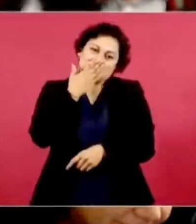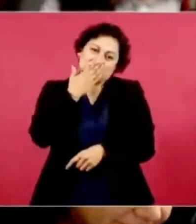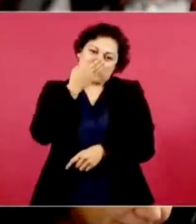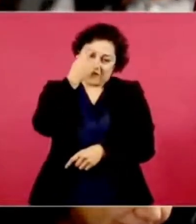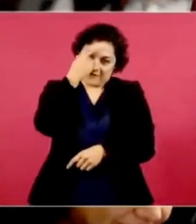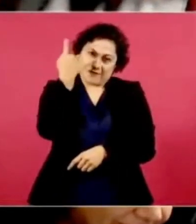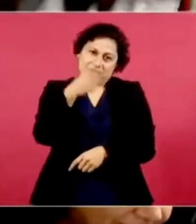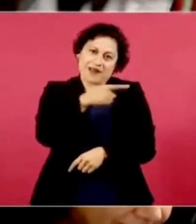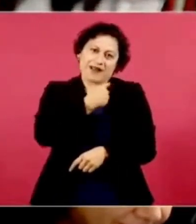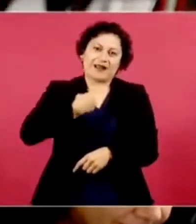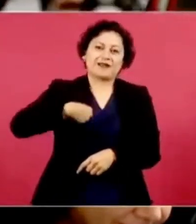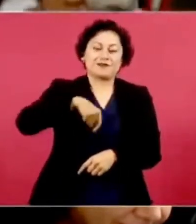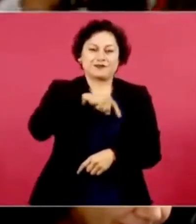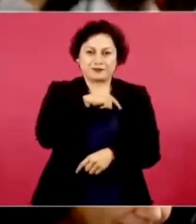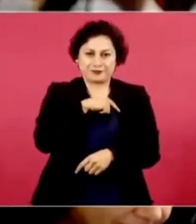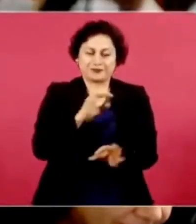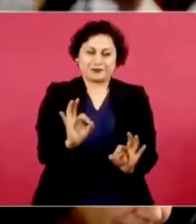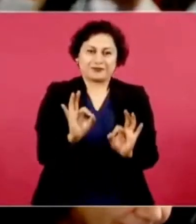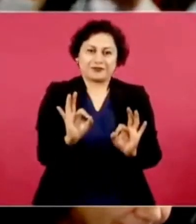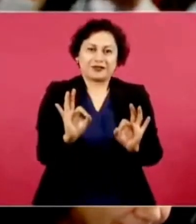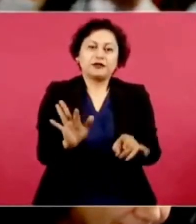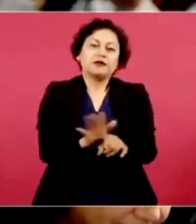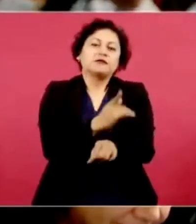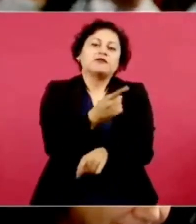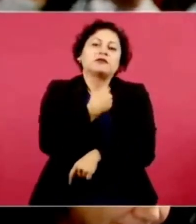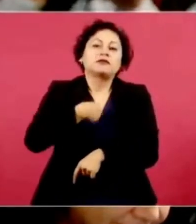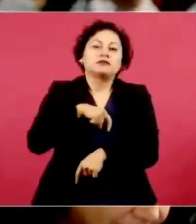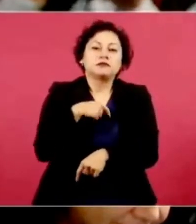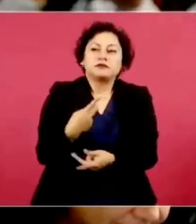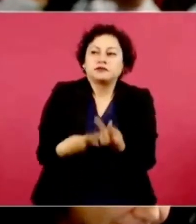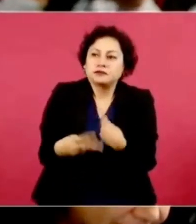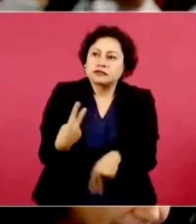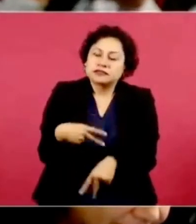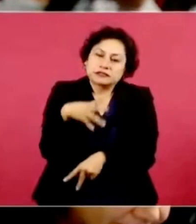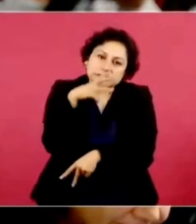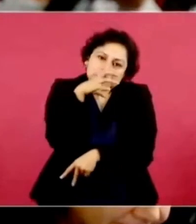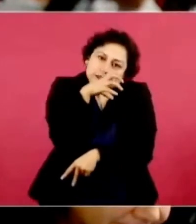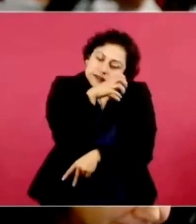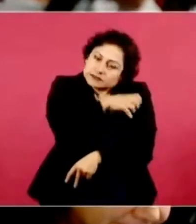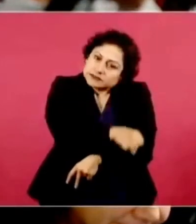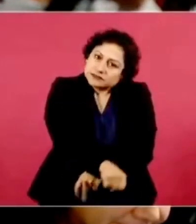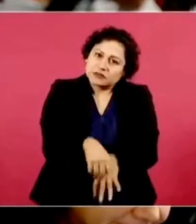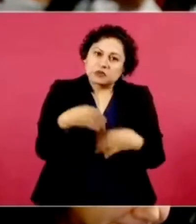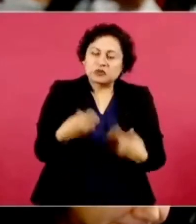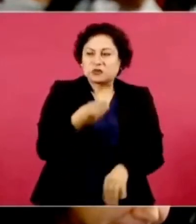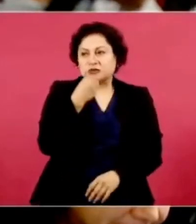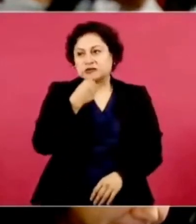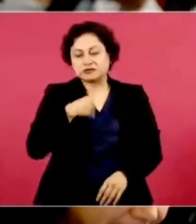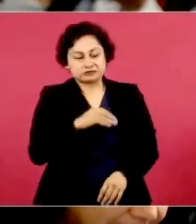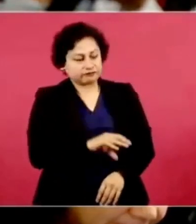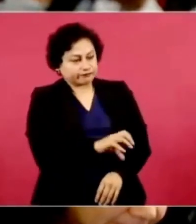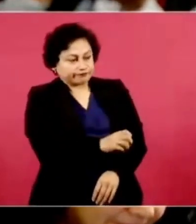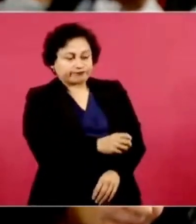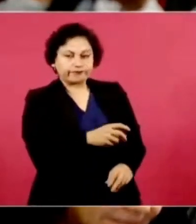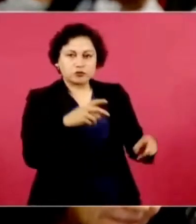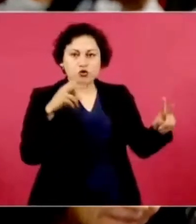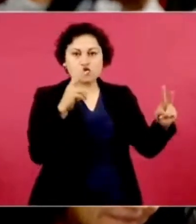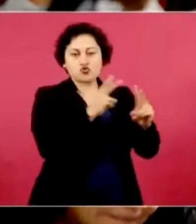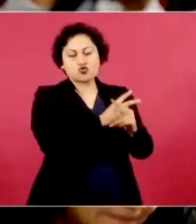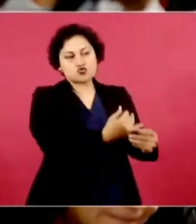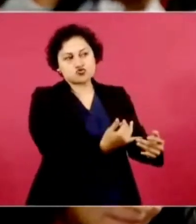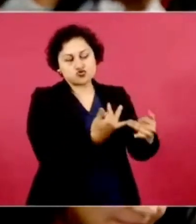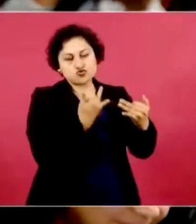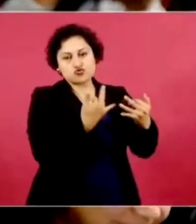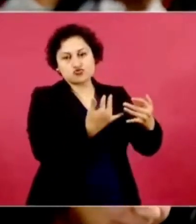cotidiana, saber que vienen los 50 grados centígrados, que hay que prender aparatos que consumen mucha energía eléctrica. Entonces, lo había anunciado desde hace